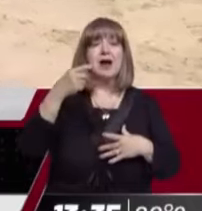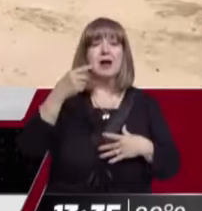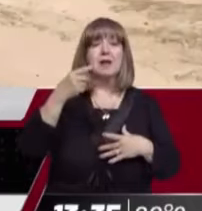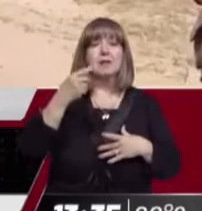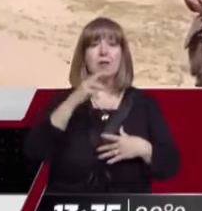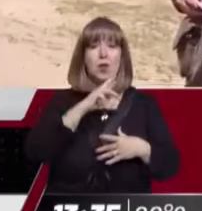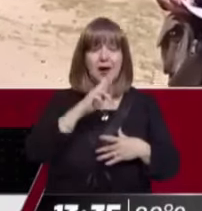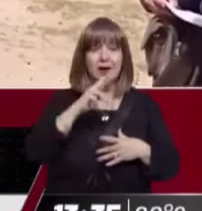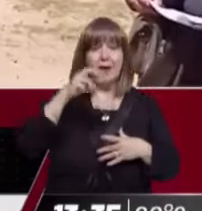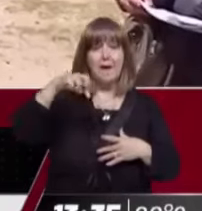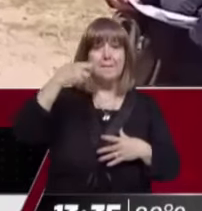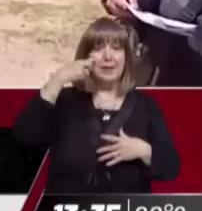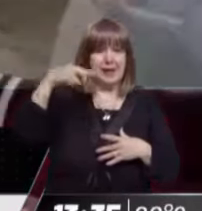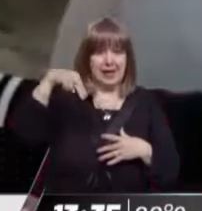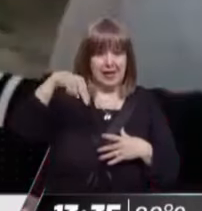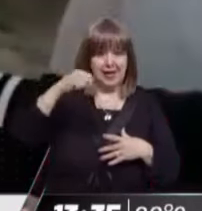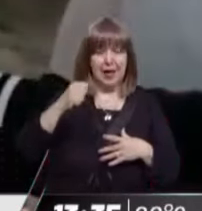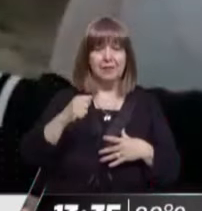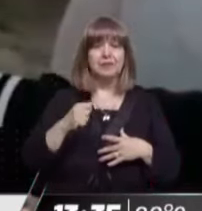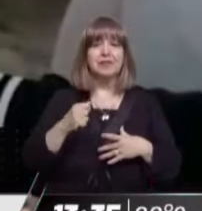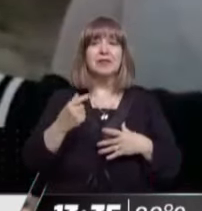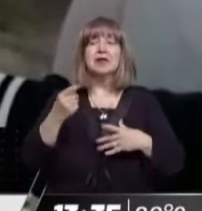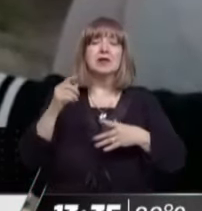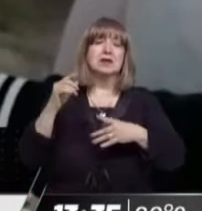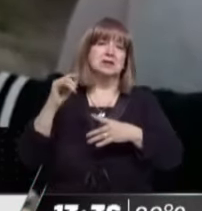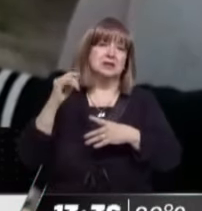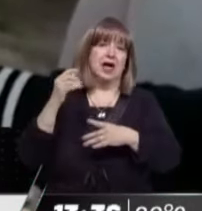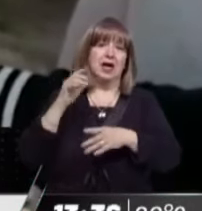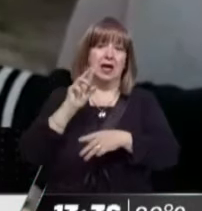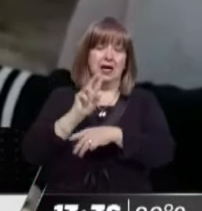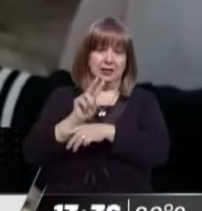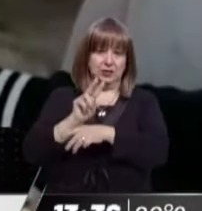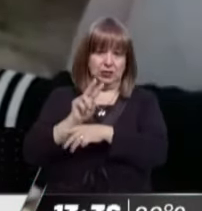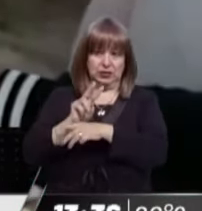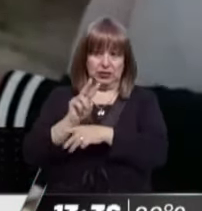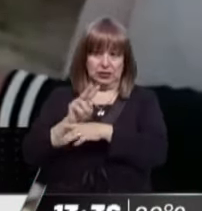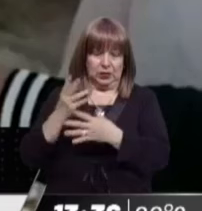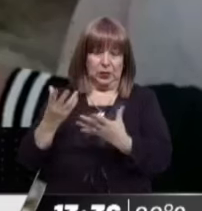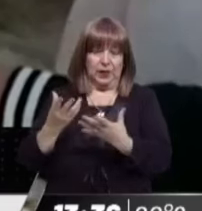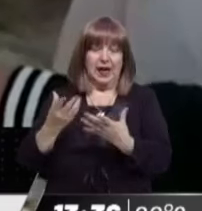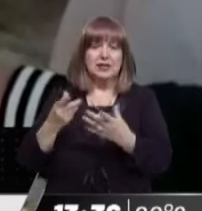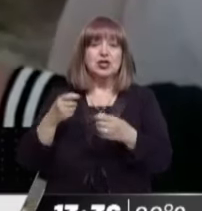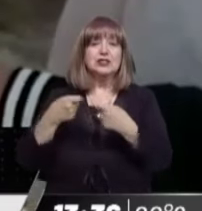Animales. El primer animalito que encontramos fue el de María y